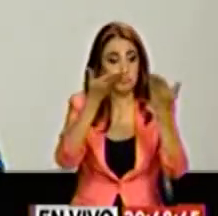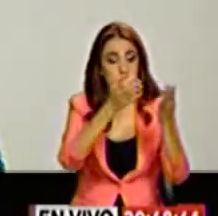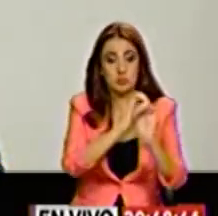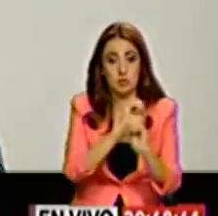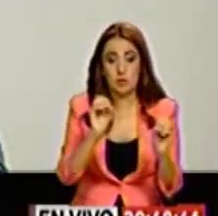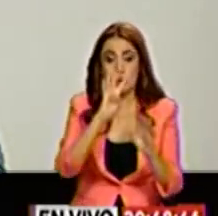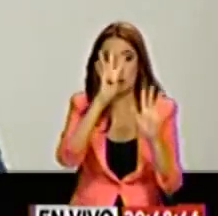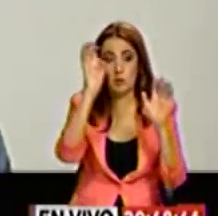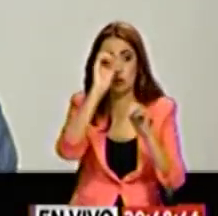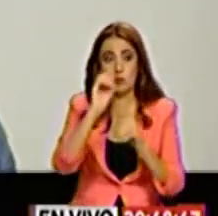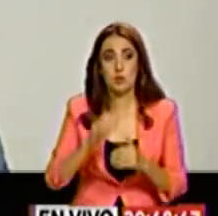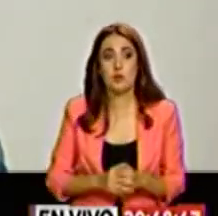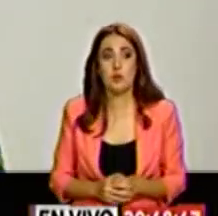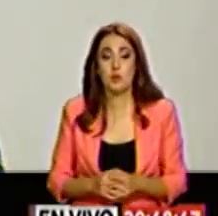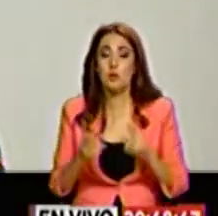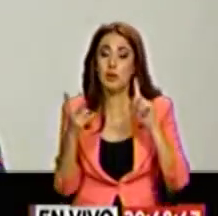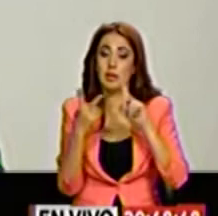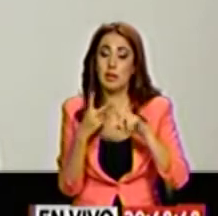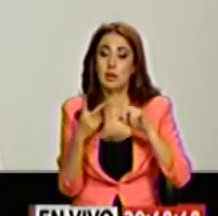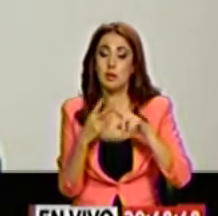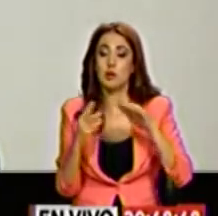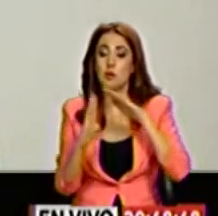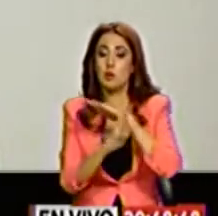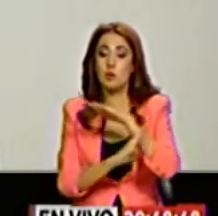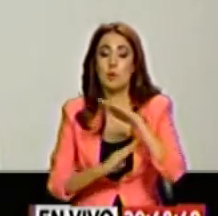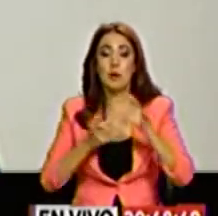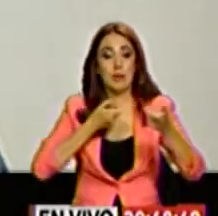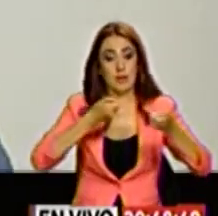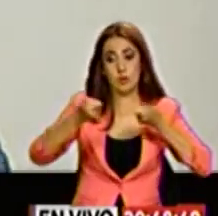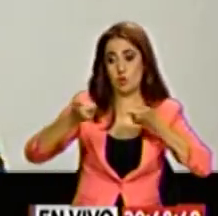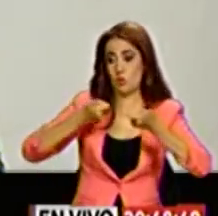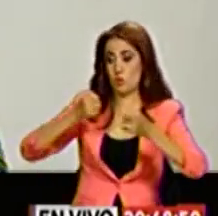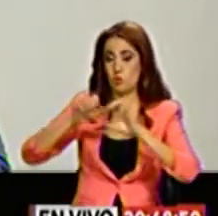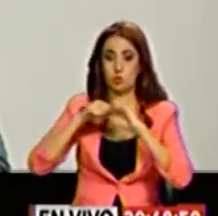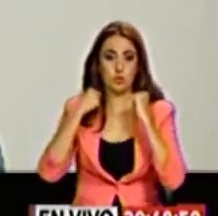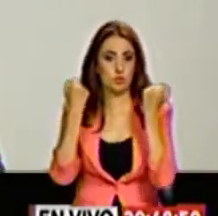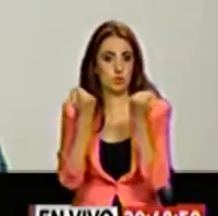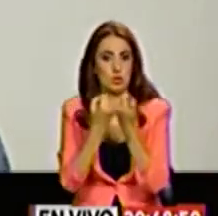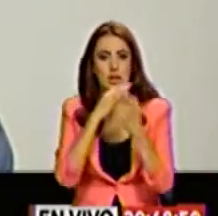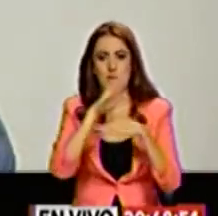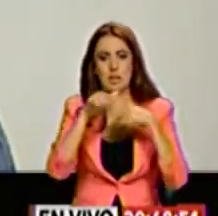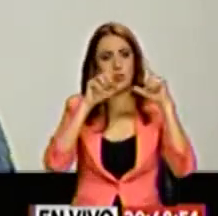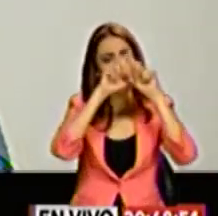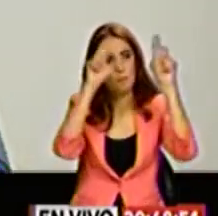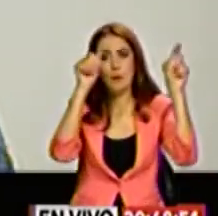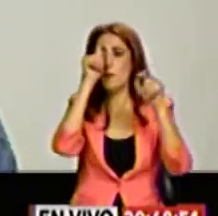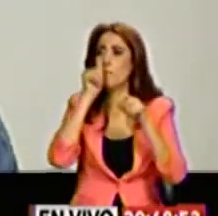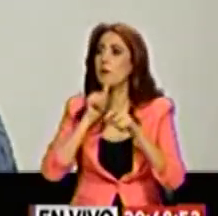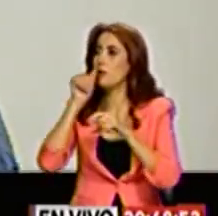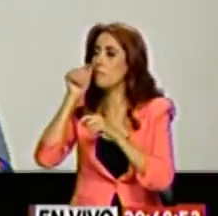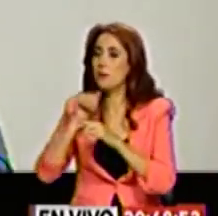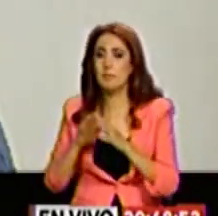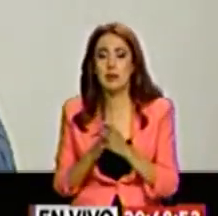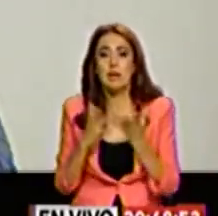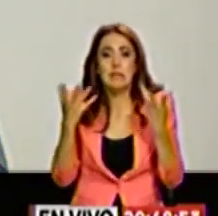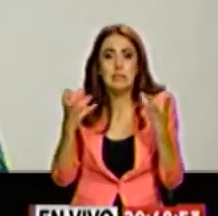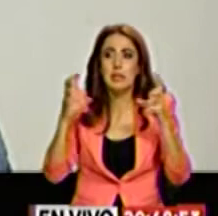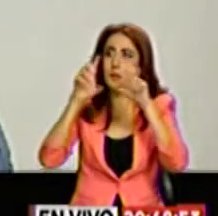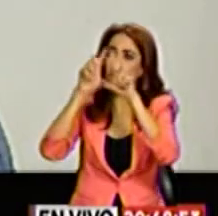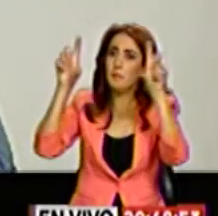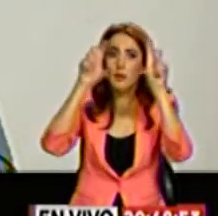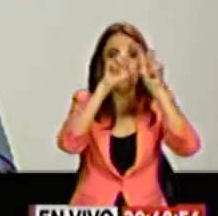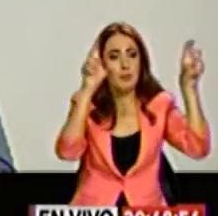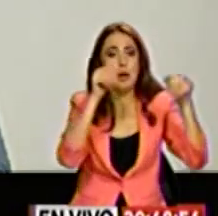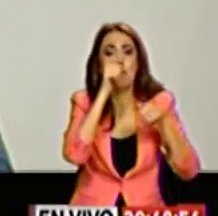el 90%. Un segundo eje de trabajo es control social a todo tipo de privatizaciones. No podemos permitir que se nos quiera privatizar